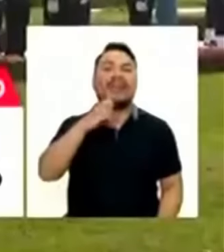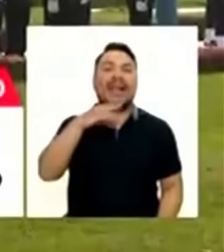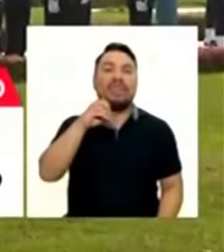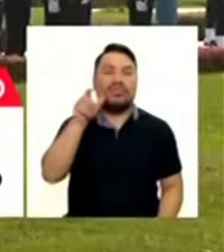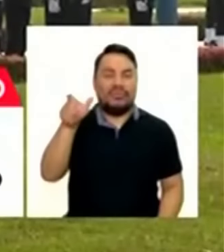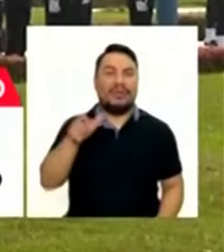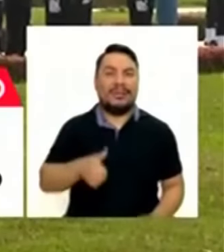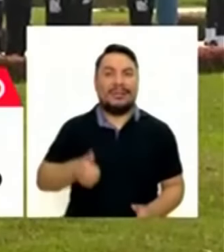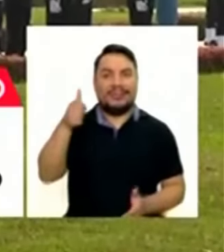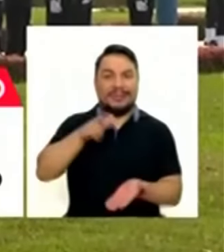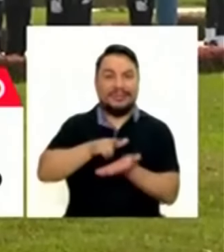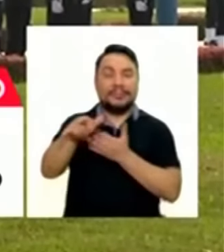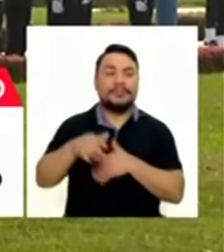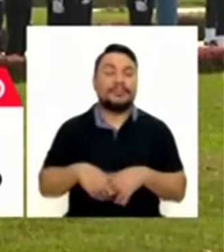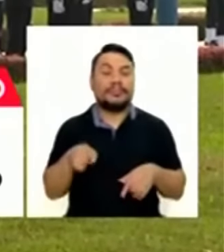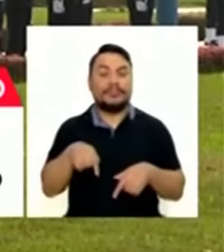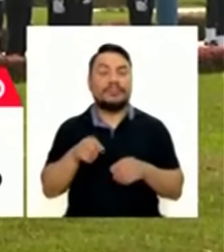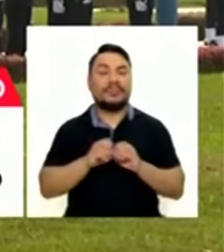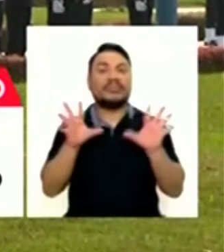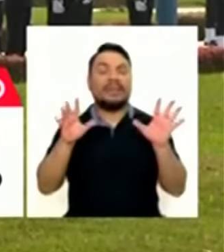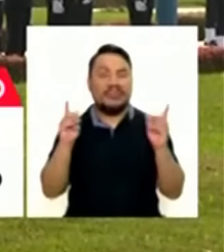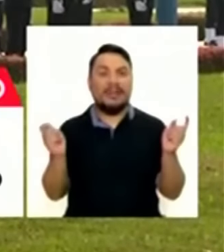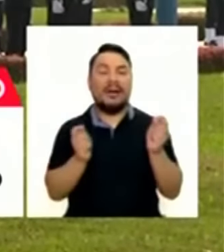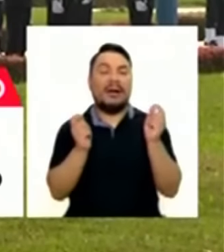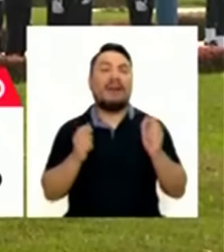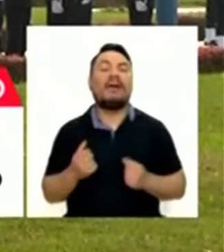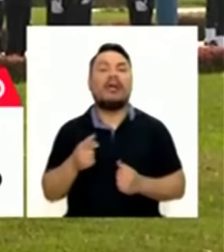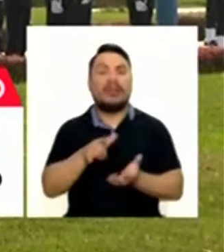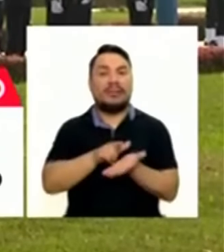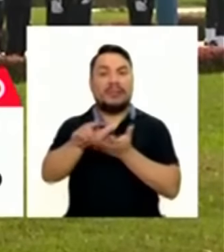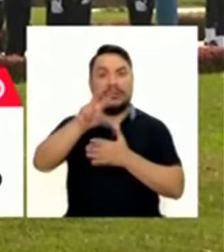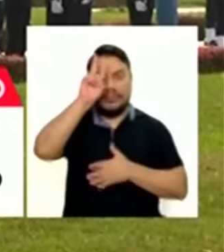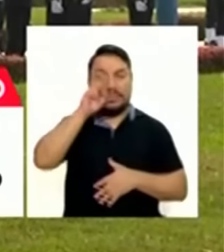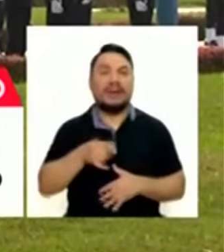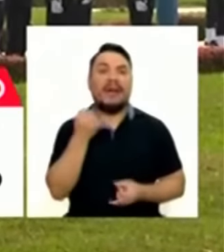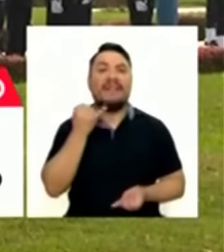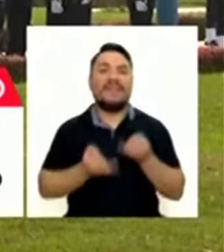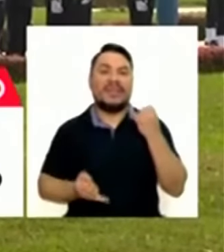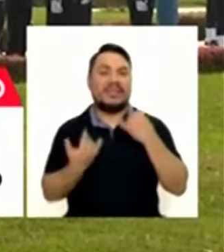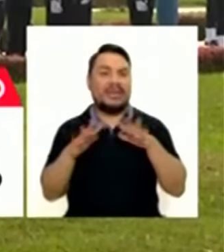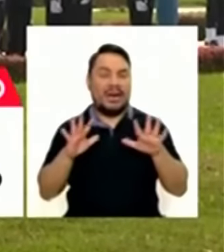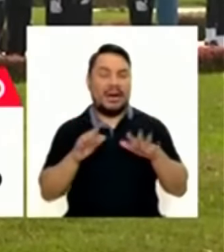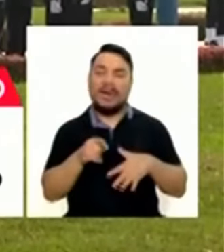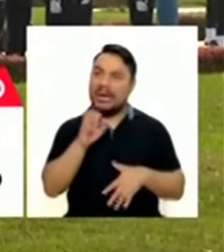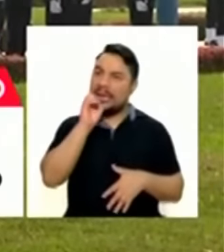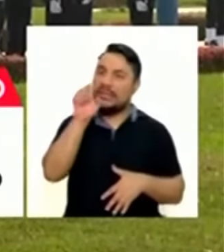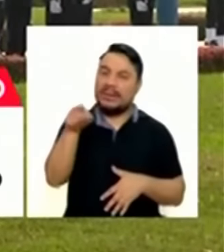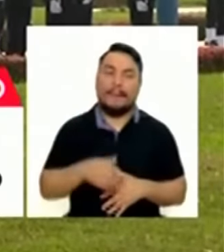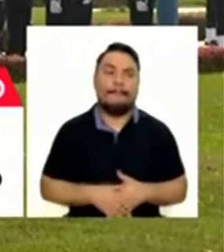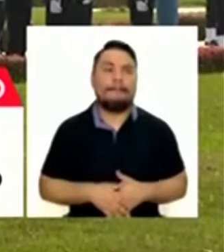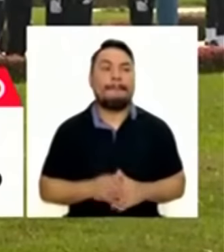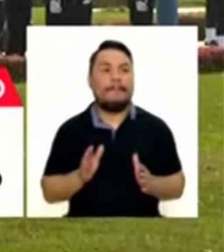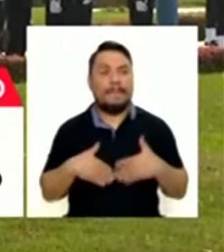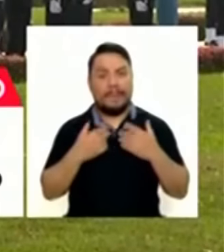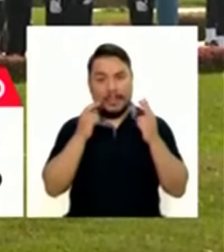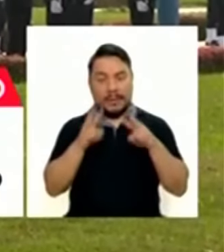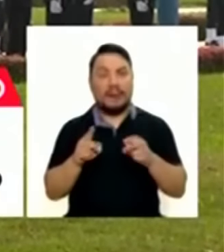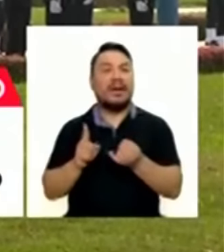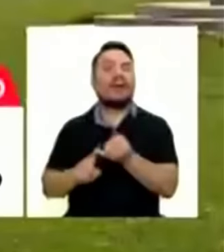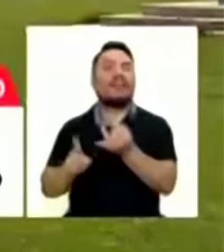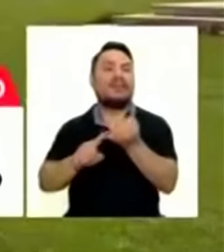y por el Día de la Fuerza Aérea del Perú ha terminado. Hemos podido apreciar